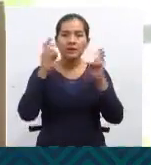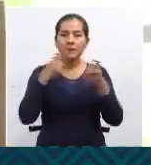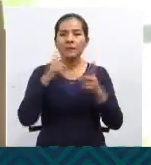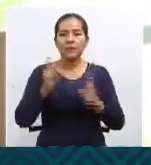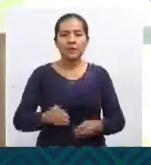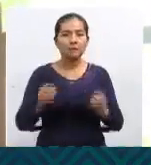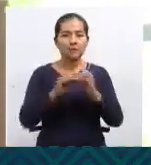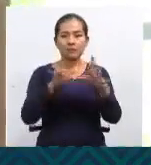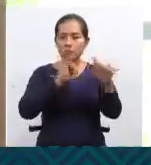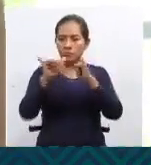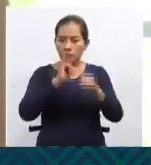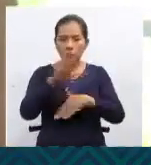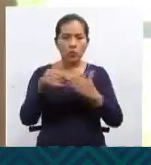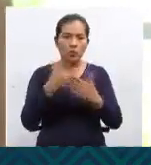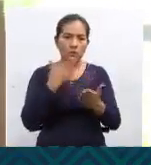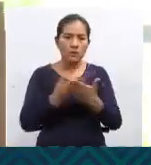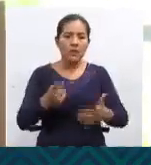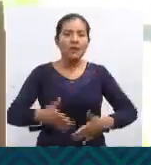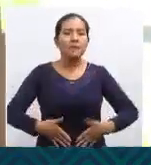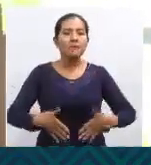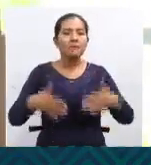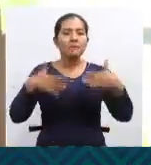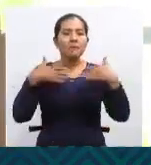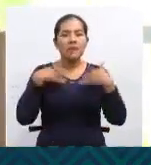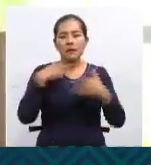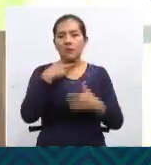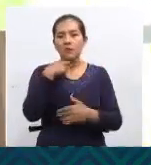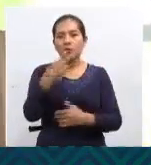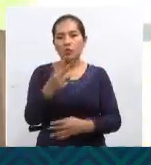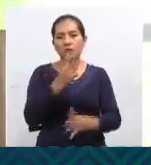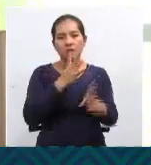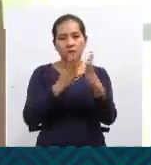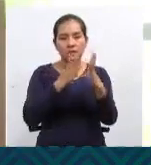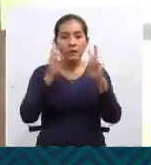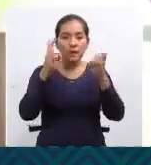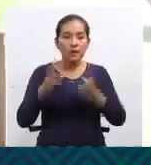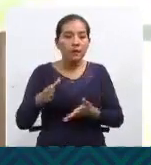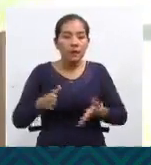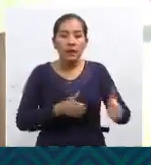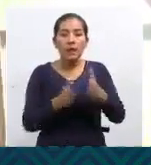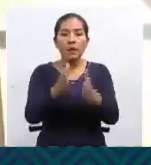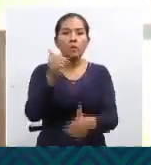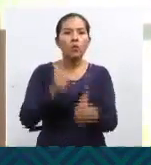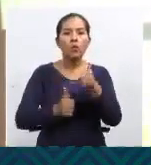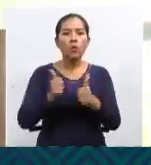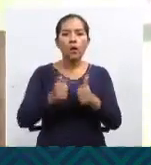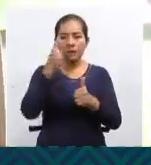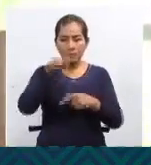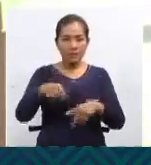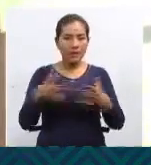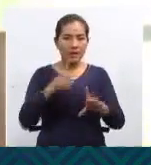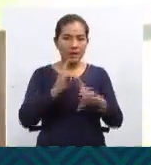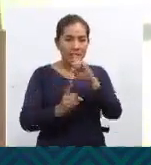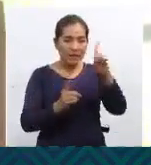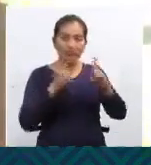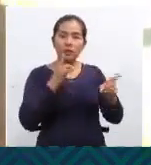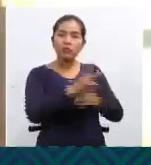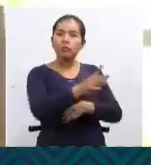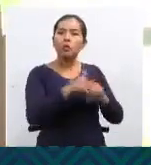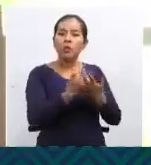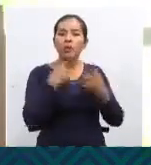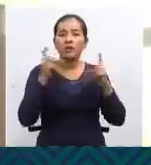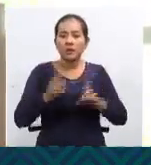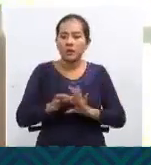Están gritándonos a viva voz que el mecanismo, el camino para derrotar a la derecha definitivamente es